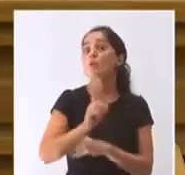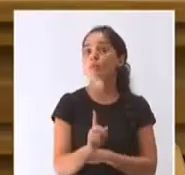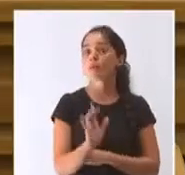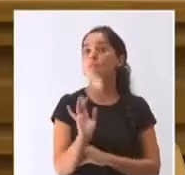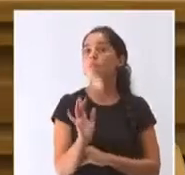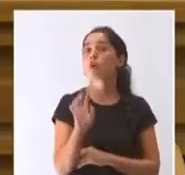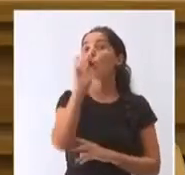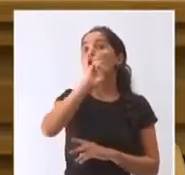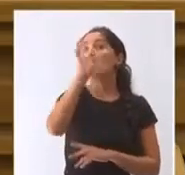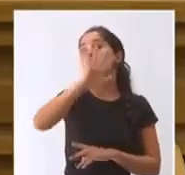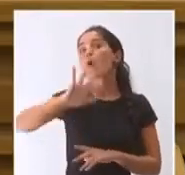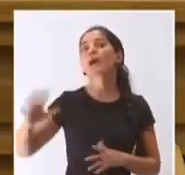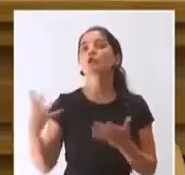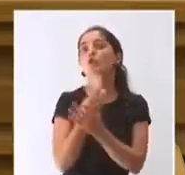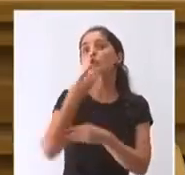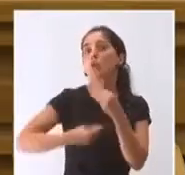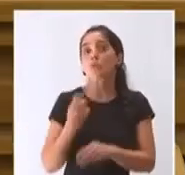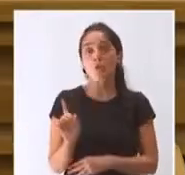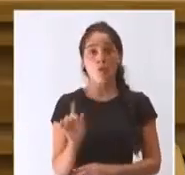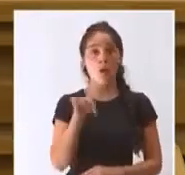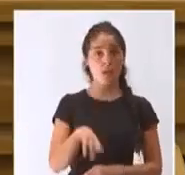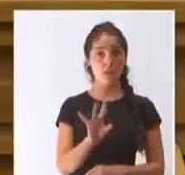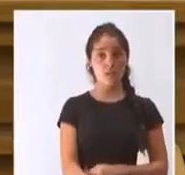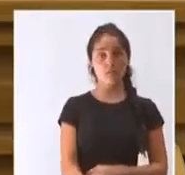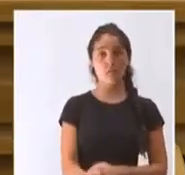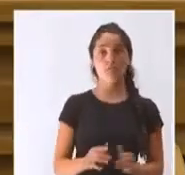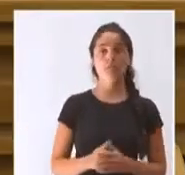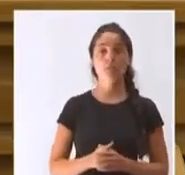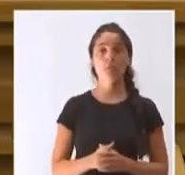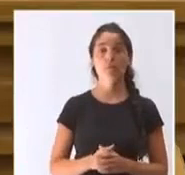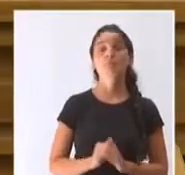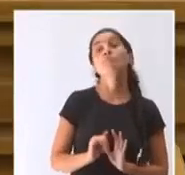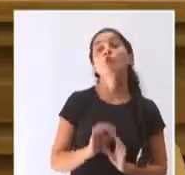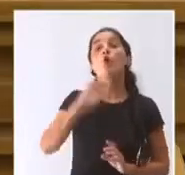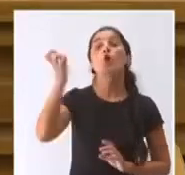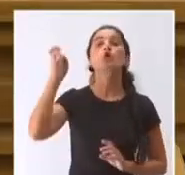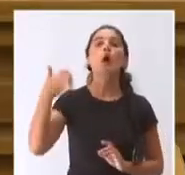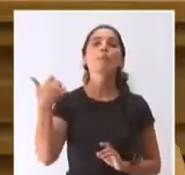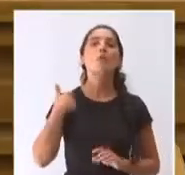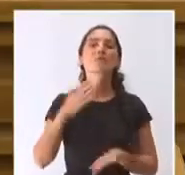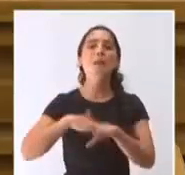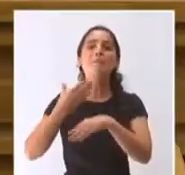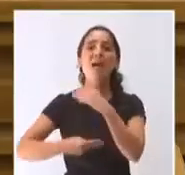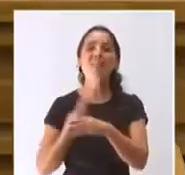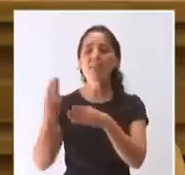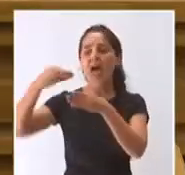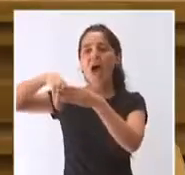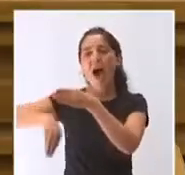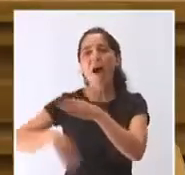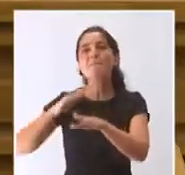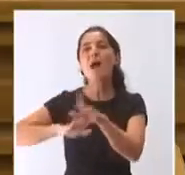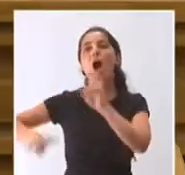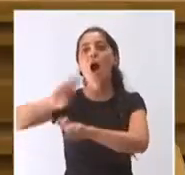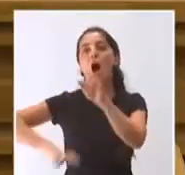hay otros sitios donde en vez de hacer esto salíamos a excavar a ver con el fracking a ver la fractura aquí lo tenemos prohibido que